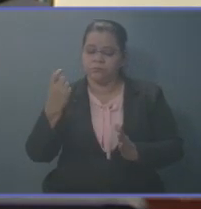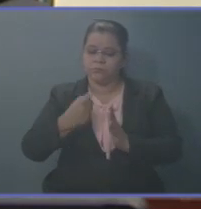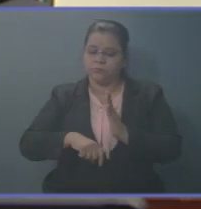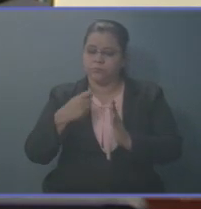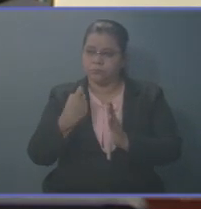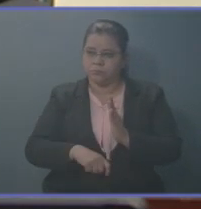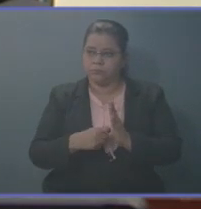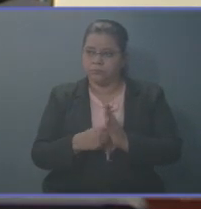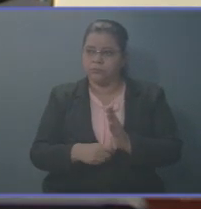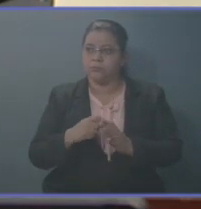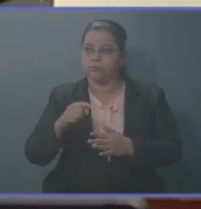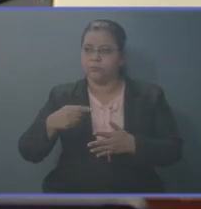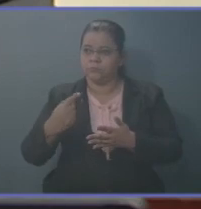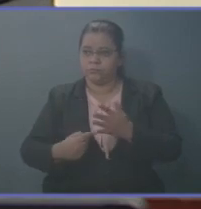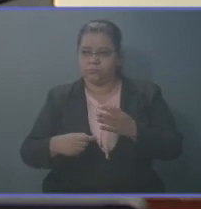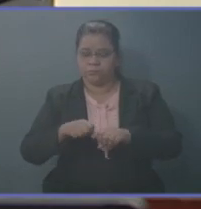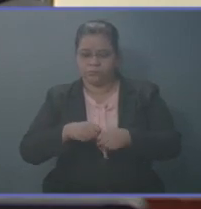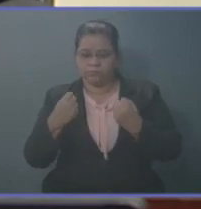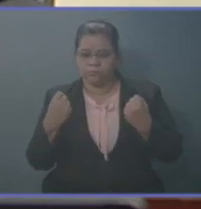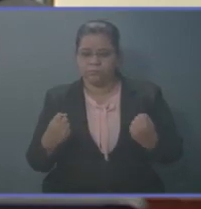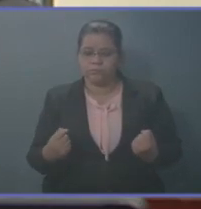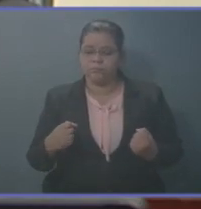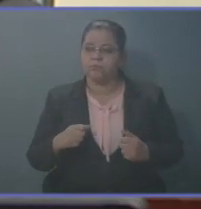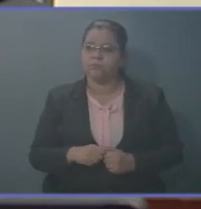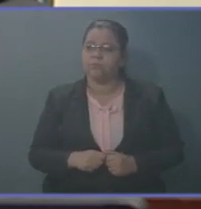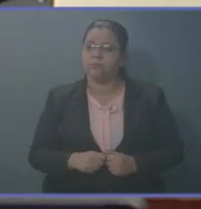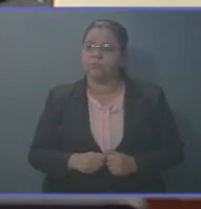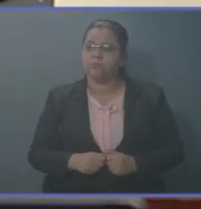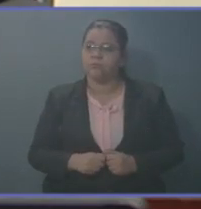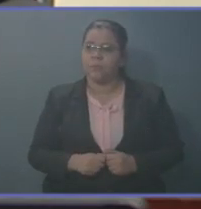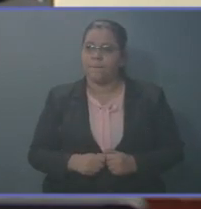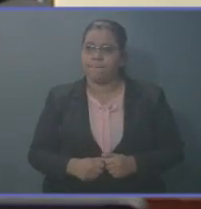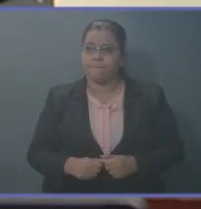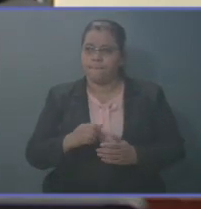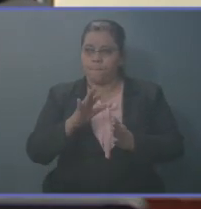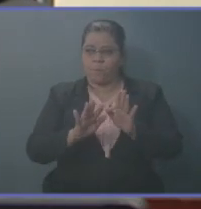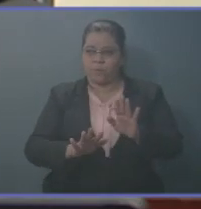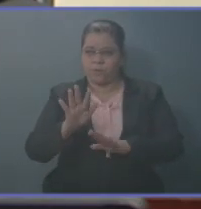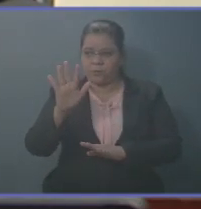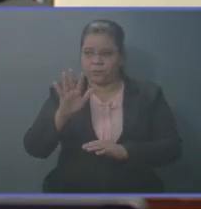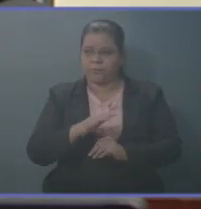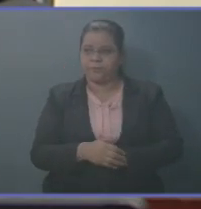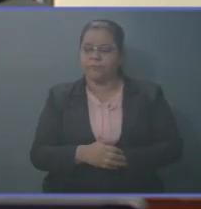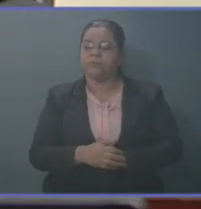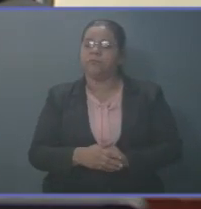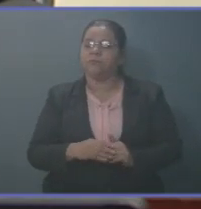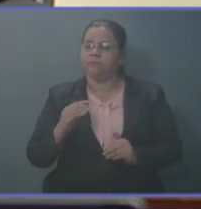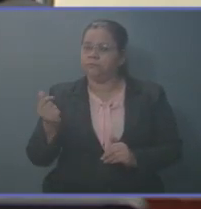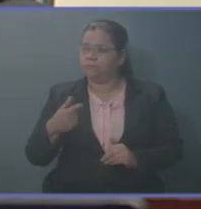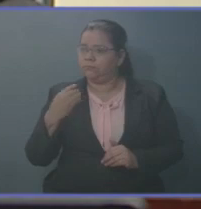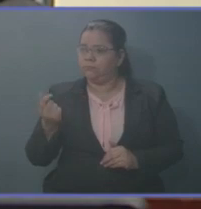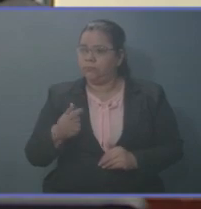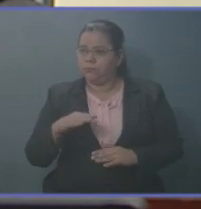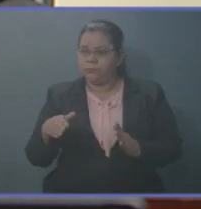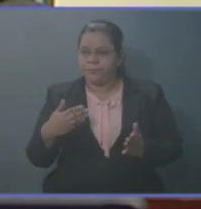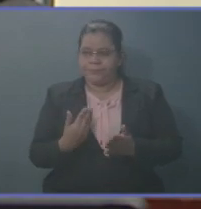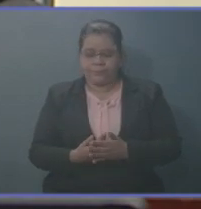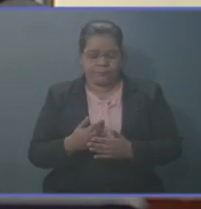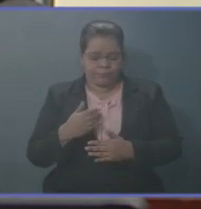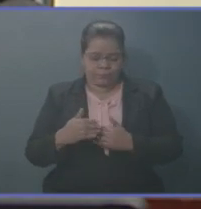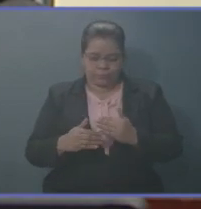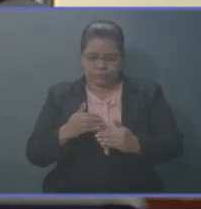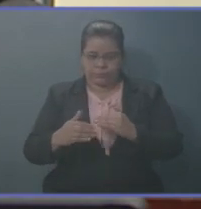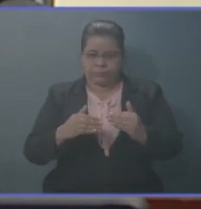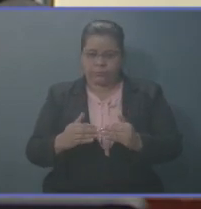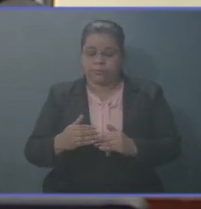ante el quebrantamiento de la cuarentena domiciliar. Romanos 15, que la rapidez en la evolución de los hechos relacionados